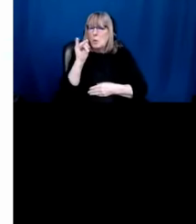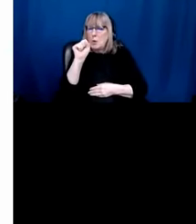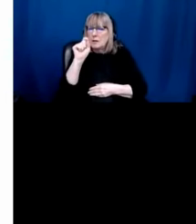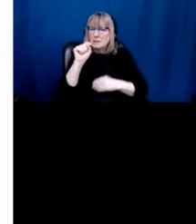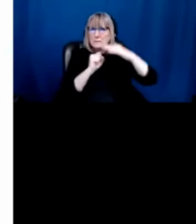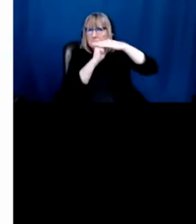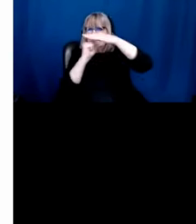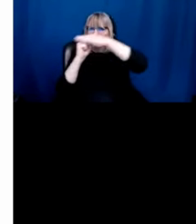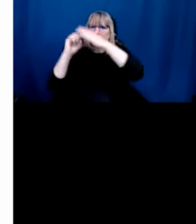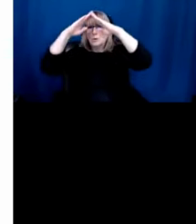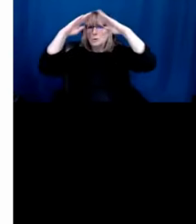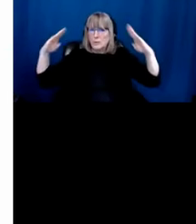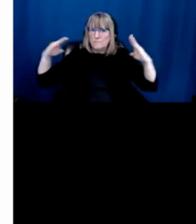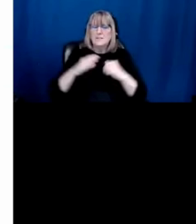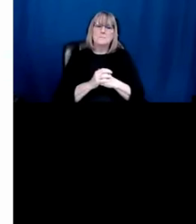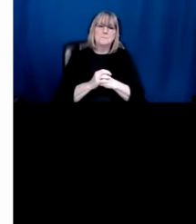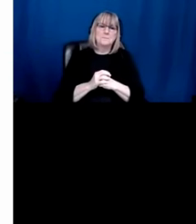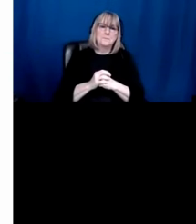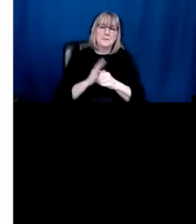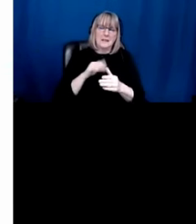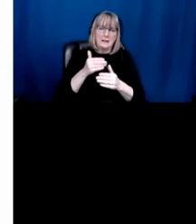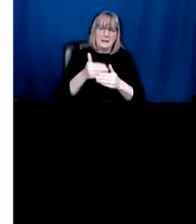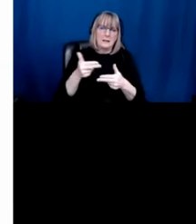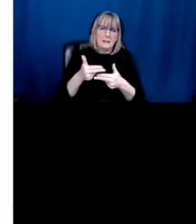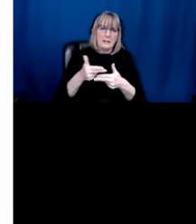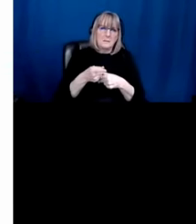Esto Esto está disponible para aprender.